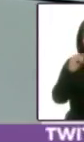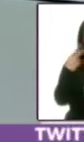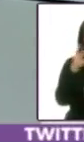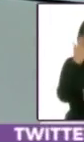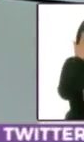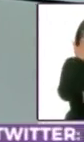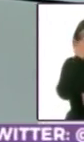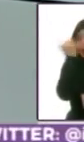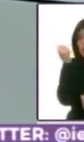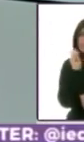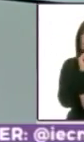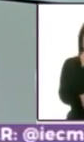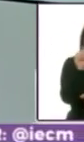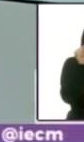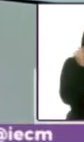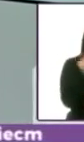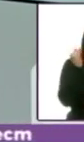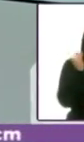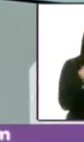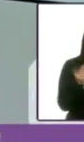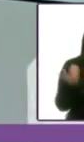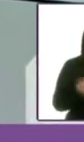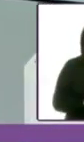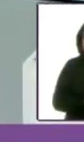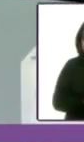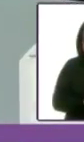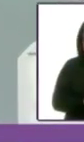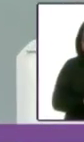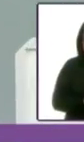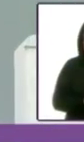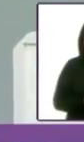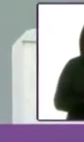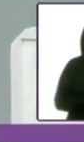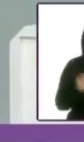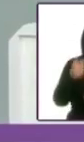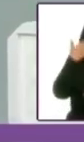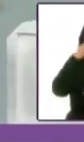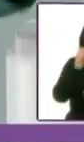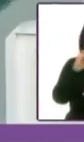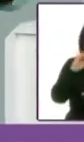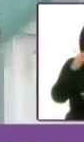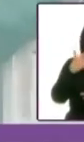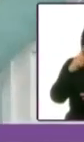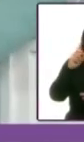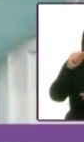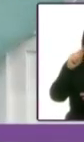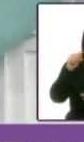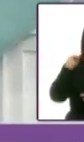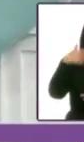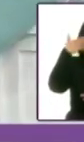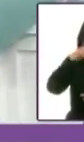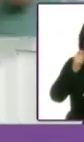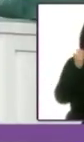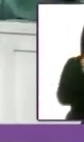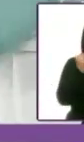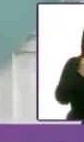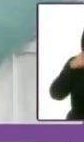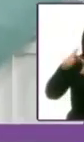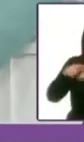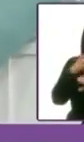en territorio, reforzada con la gran figura de la Ciudad de México, que es Andrés Manuel López Obrador, y pues eso le dio como